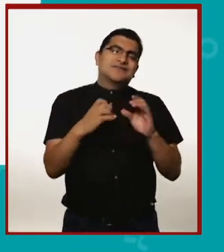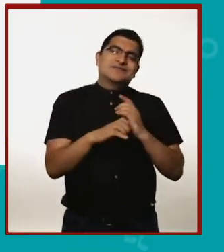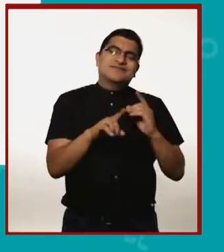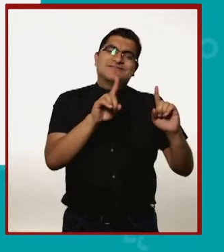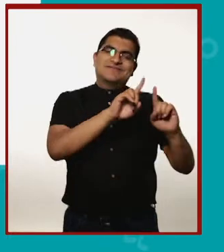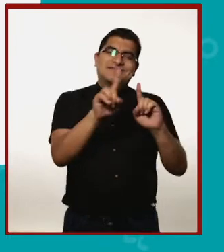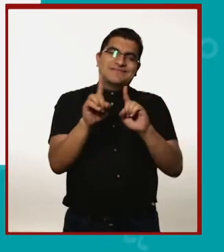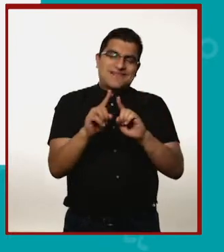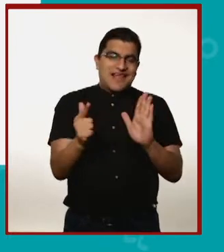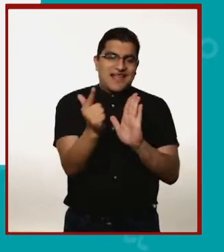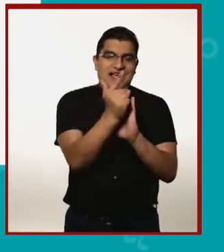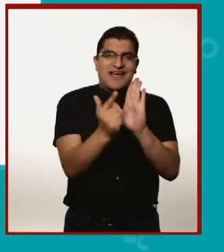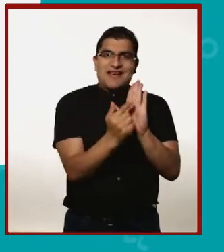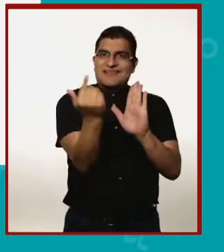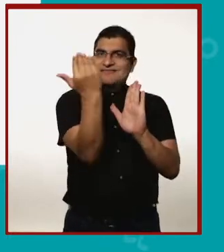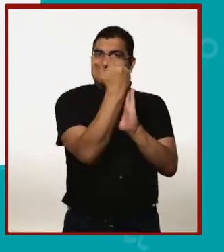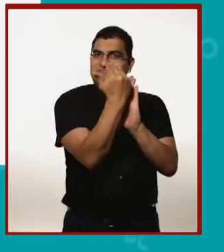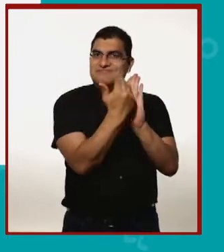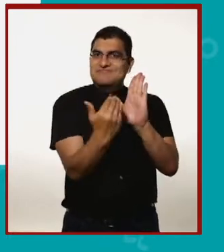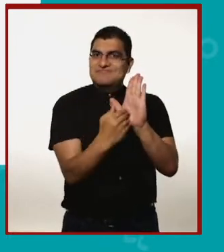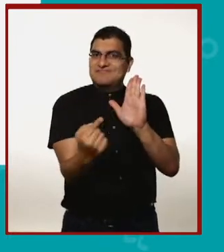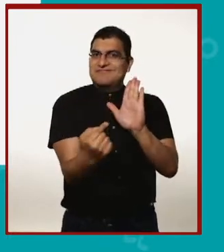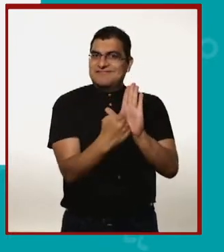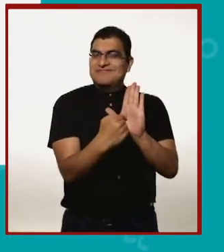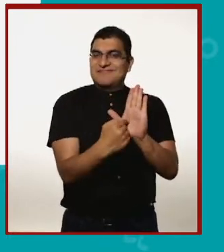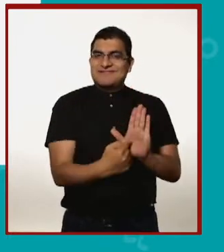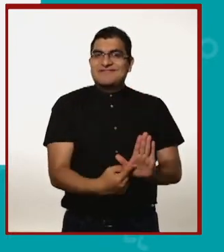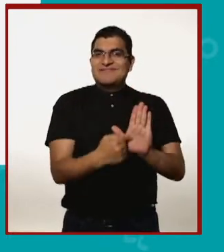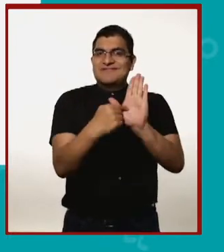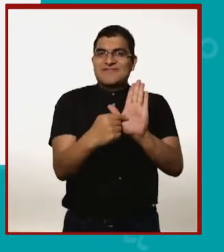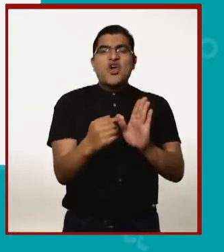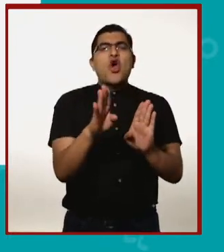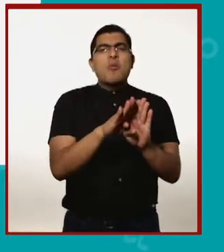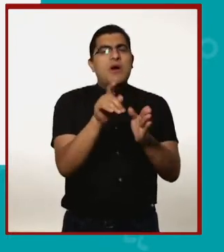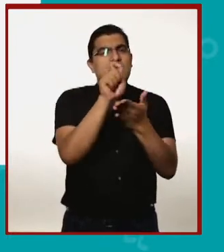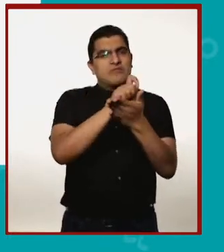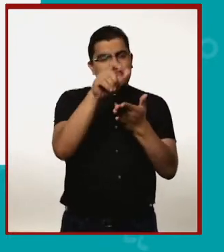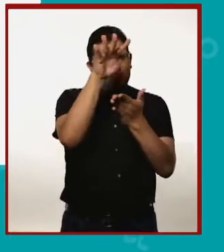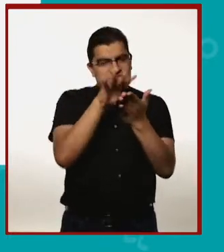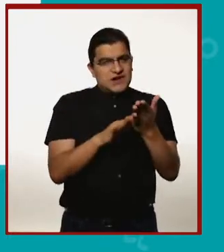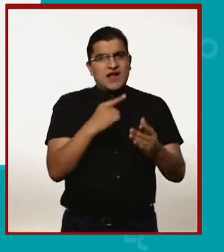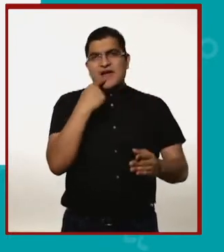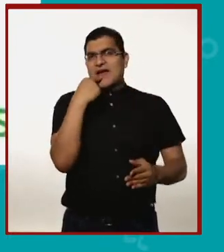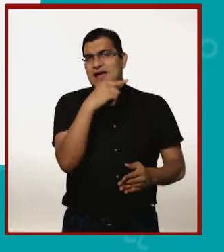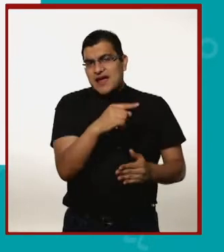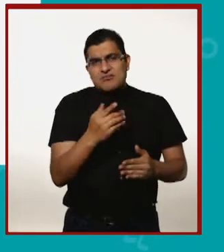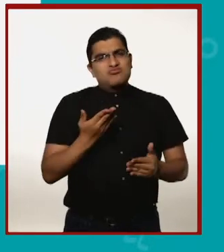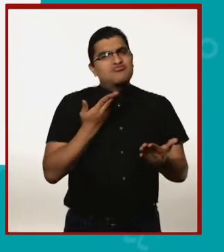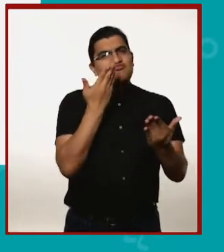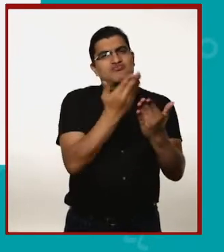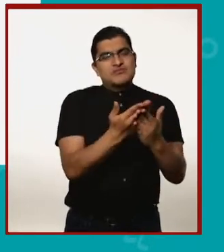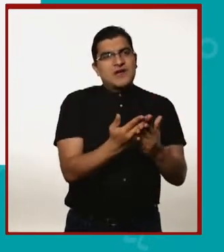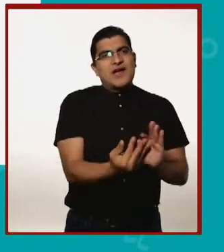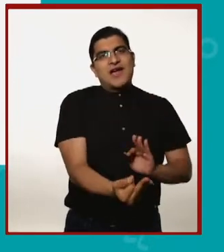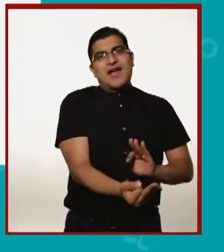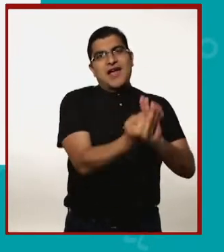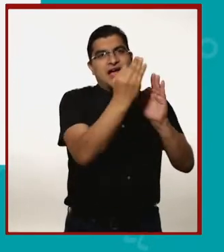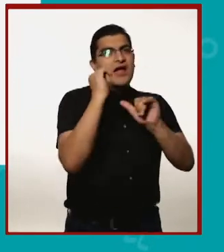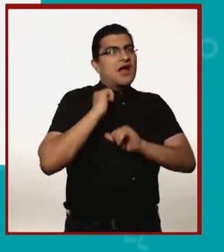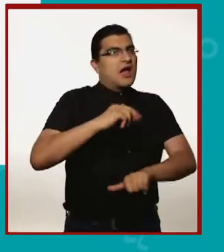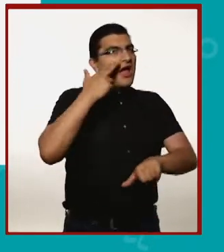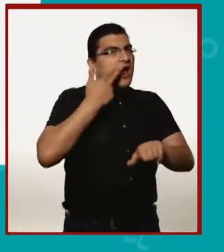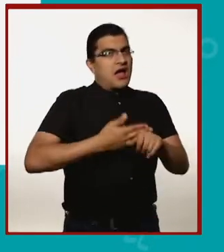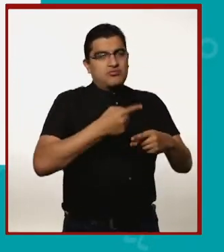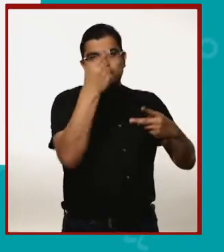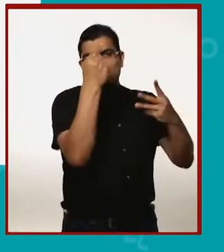los mecanismos previstos en las leyes, como la presentación de escritos, quejas y peticiones ante